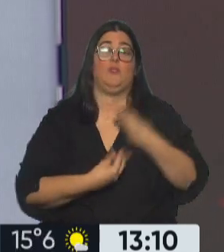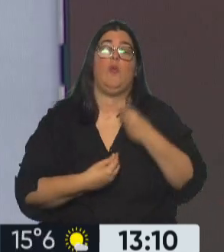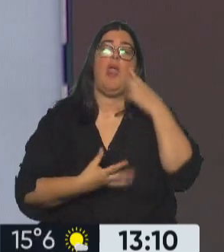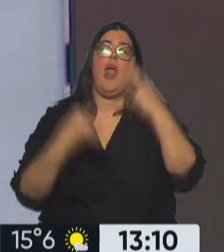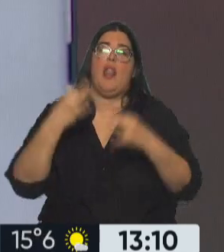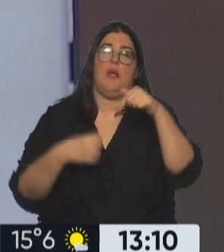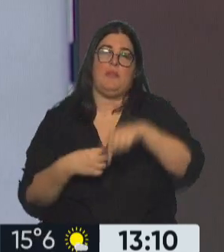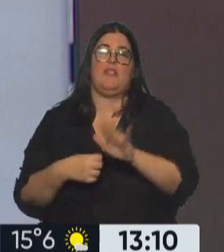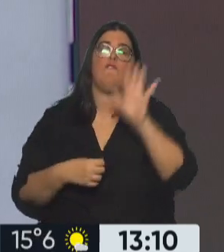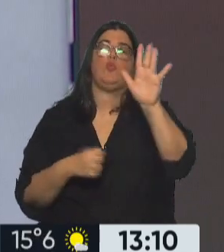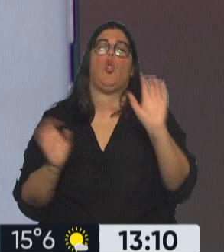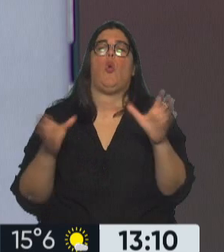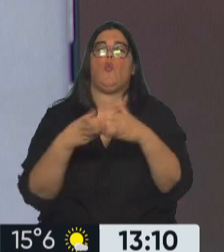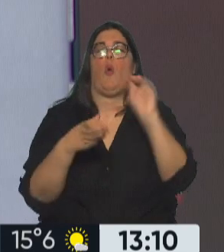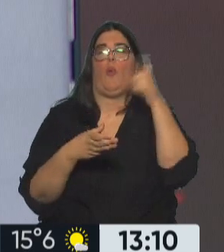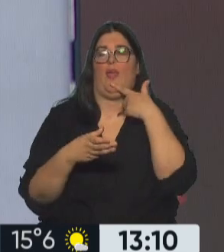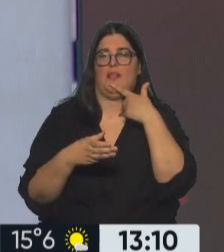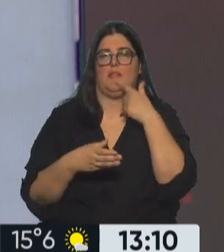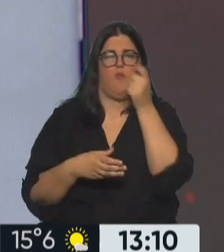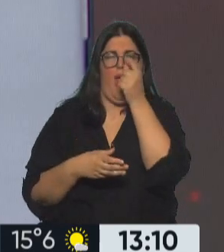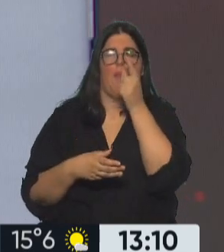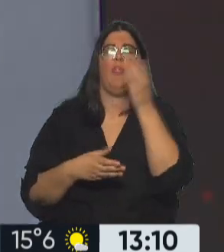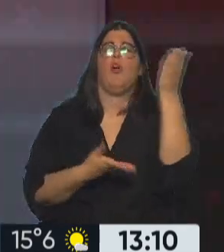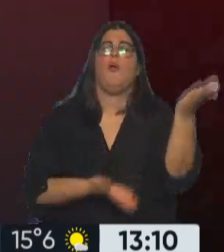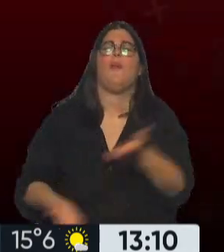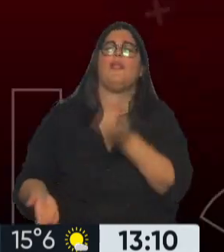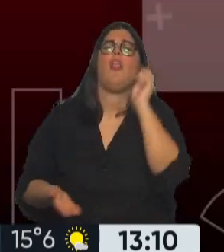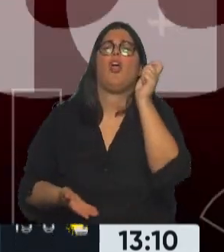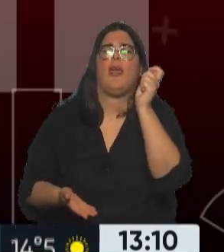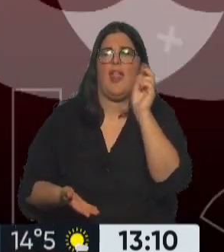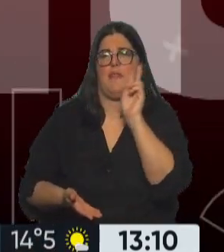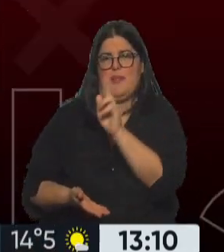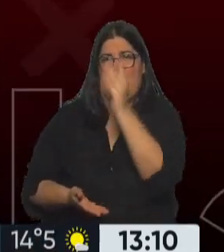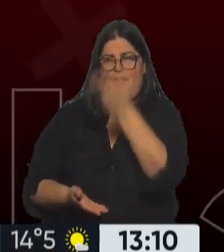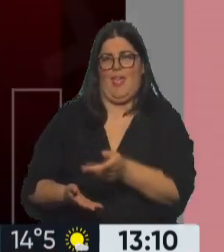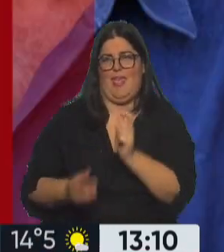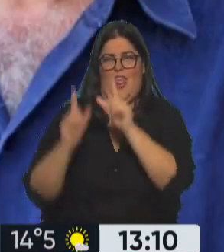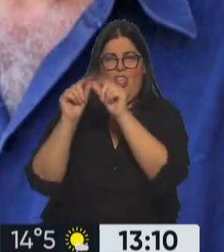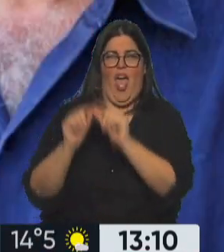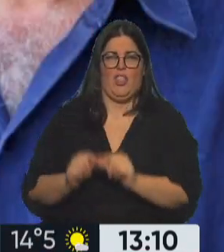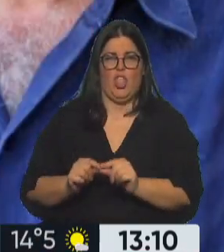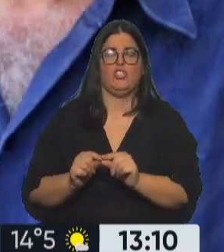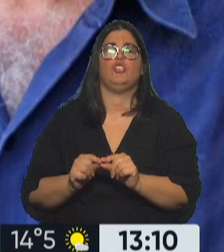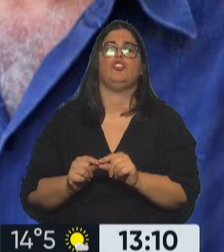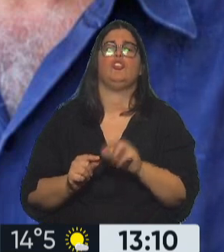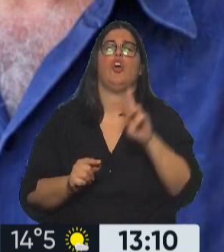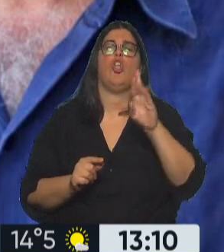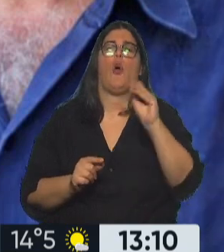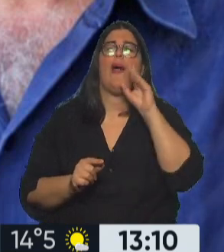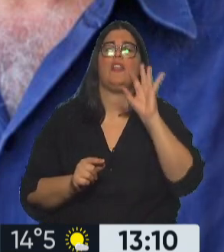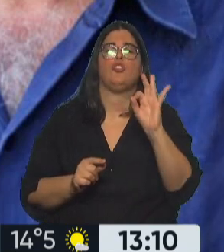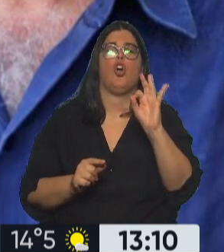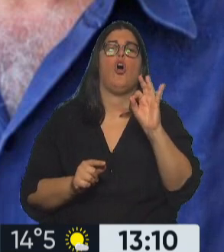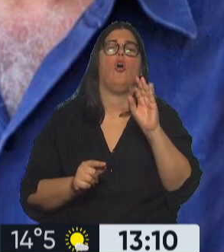partir de estas incorporaciones. Rápidamente, ¿quién es nuestro invitado? Aquí está, los datos, la ficha. Roberto Bouzas, licenciado